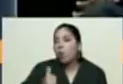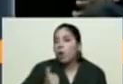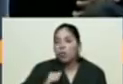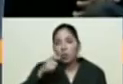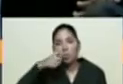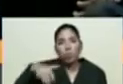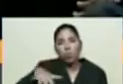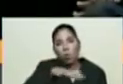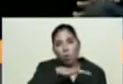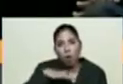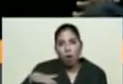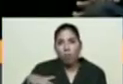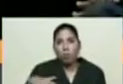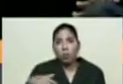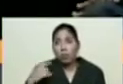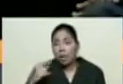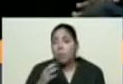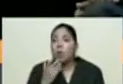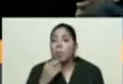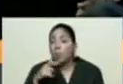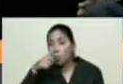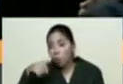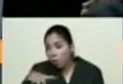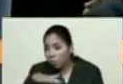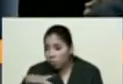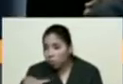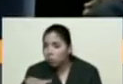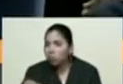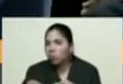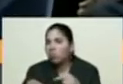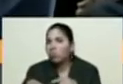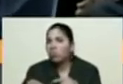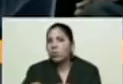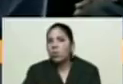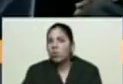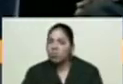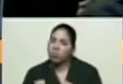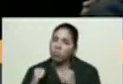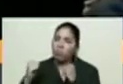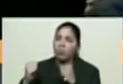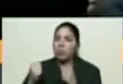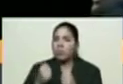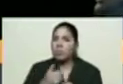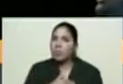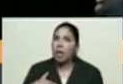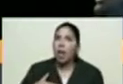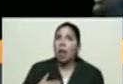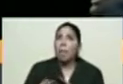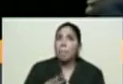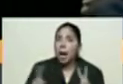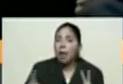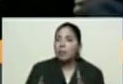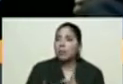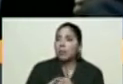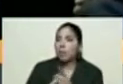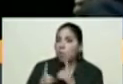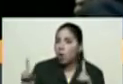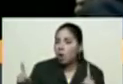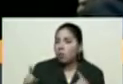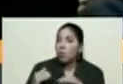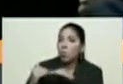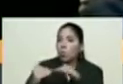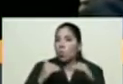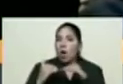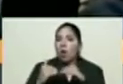mundo. Donde haya un pueblo que levante la voz, que quiera la paz, que quiera democracia y que quiera igualdad,